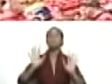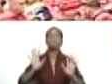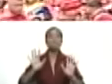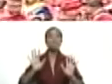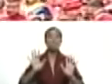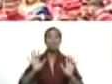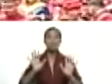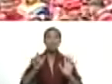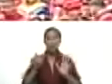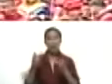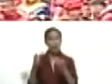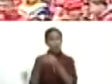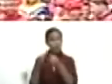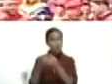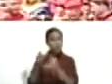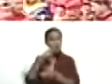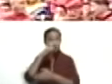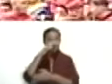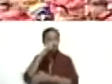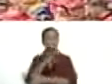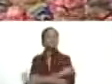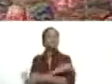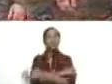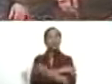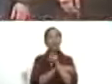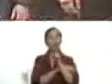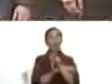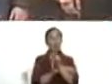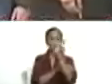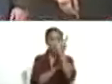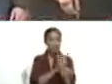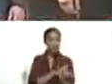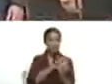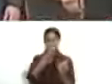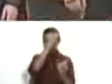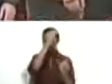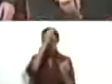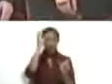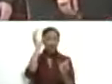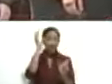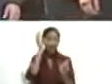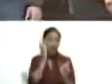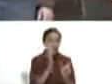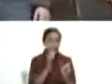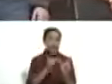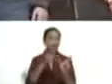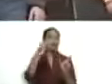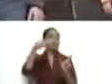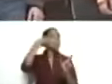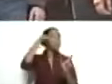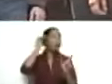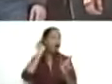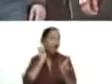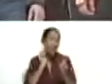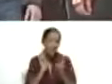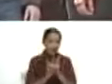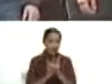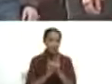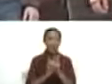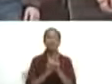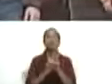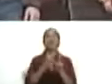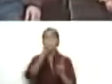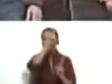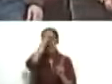Es contigo, López. Es contigo Capriles, es contigo Machado, es contigo Ledesma,